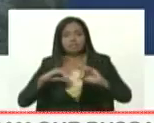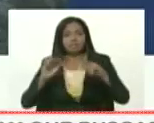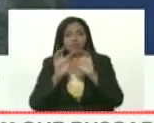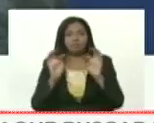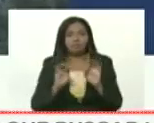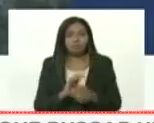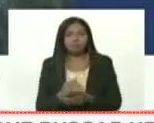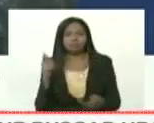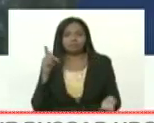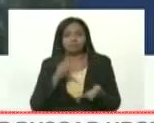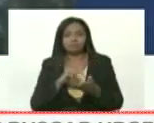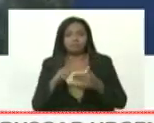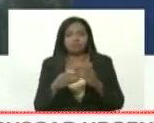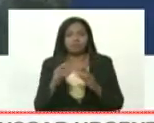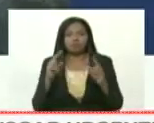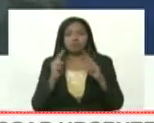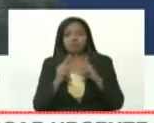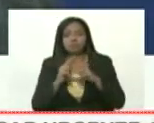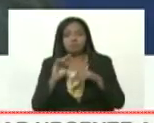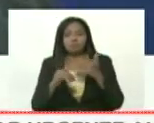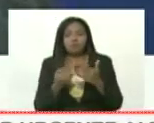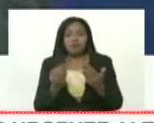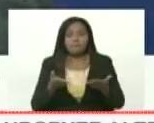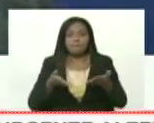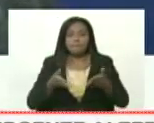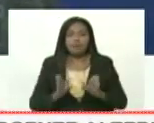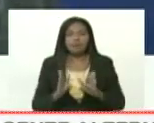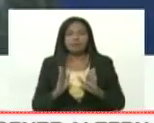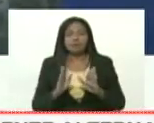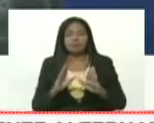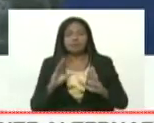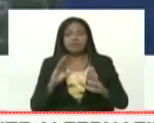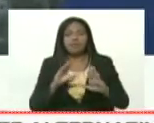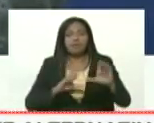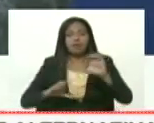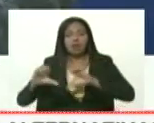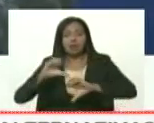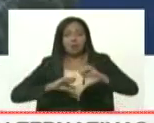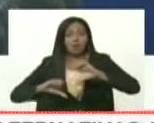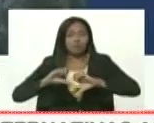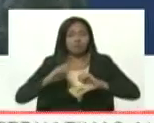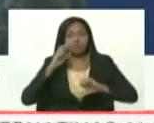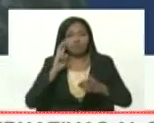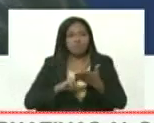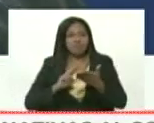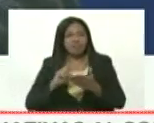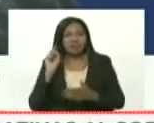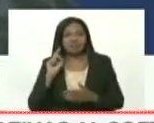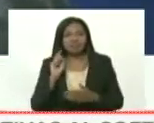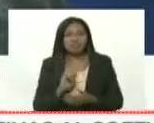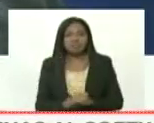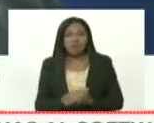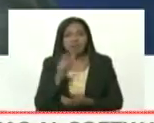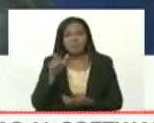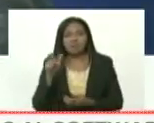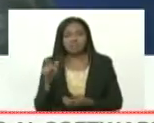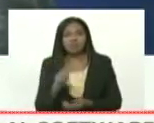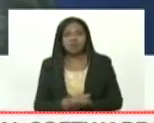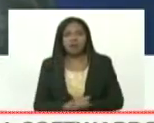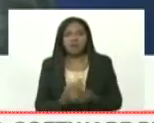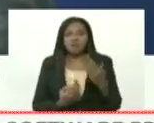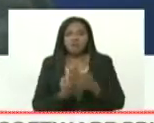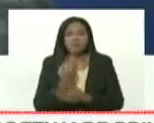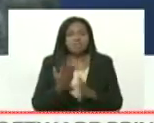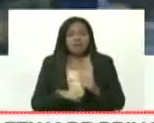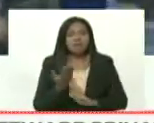es llevar todo ese conocimiento que nace en el laboratorio, llevarlo a quien realmente lo necesita, que son los pacientes. Eso es lo fundamental.